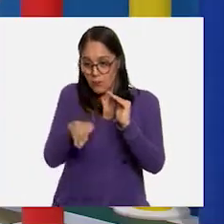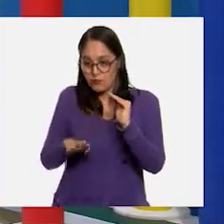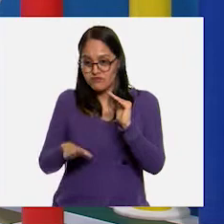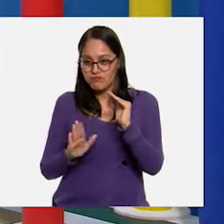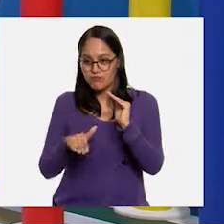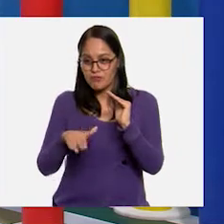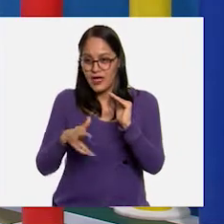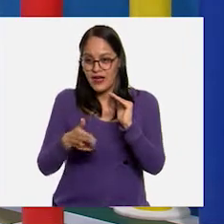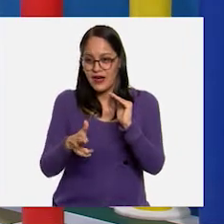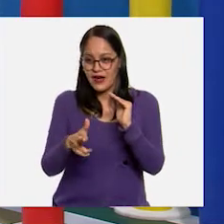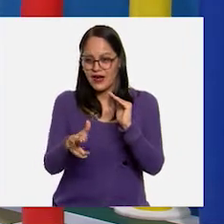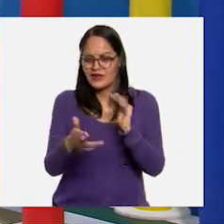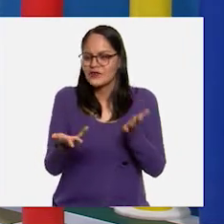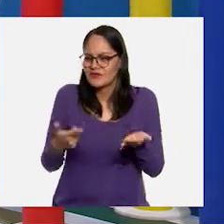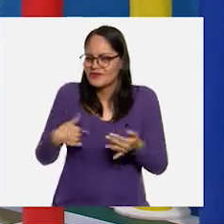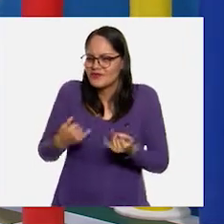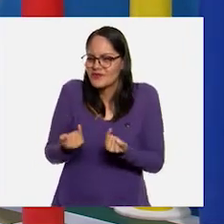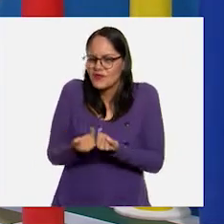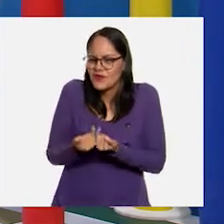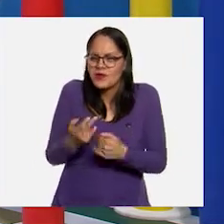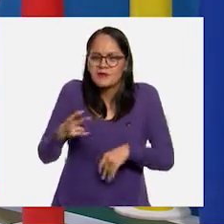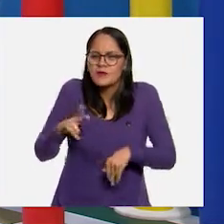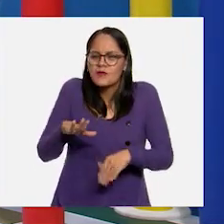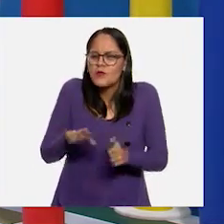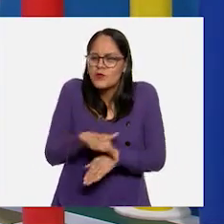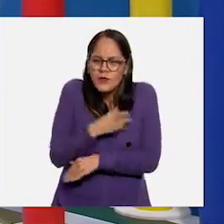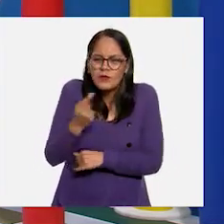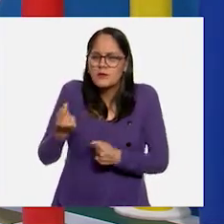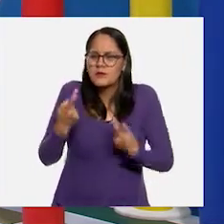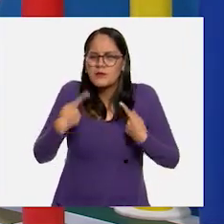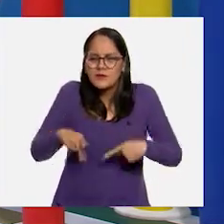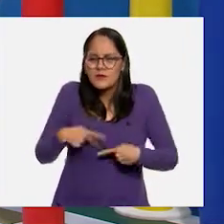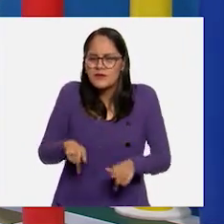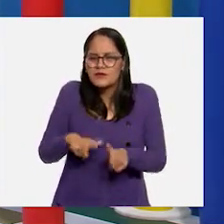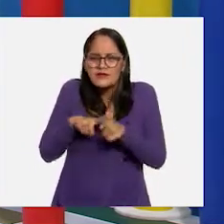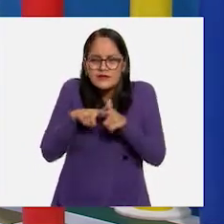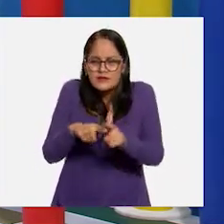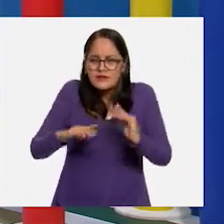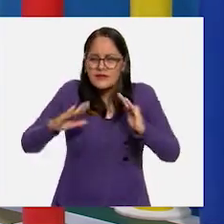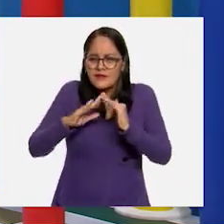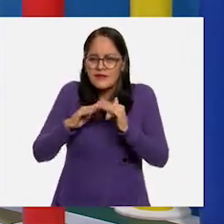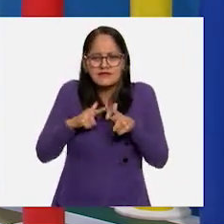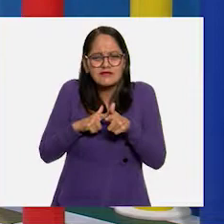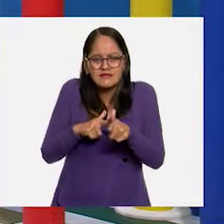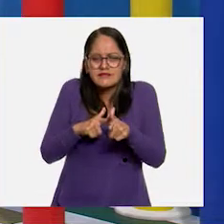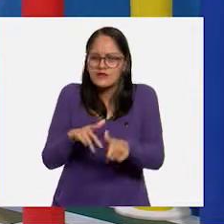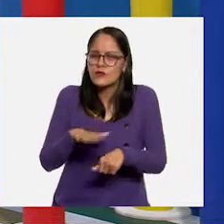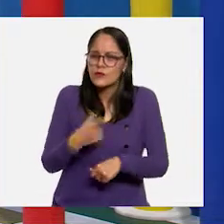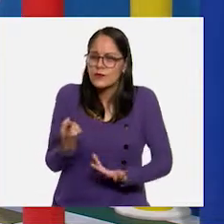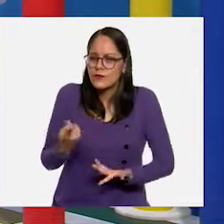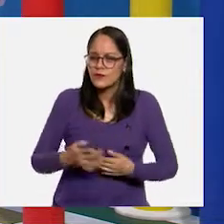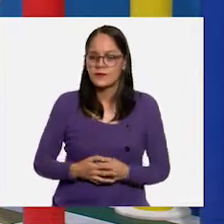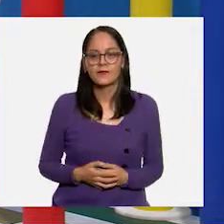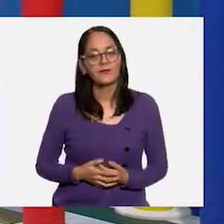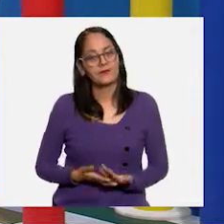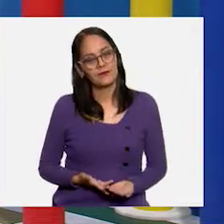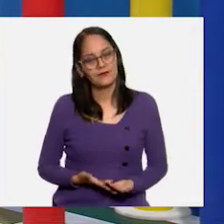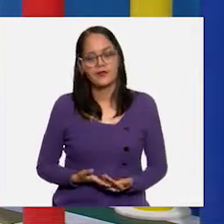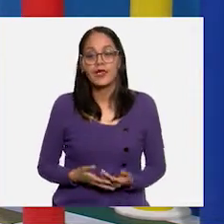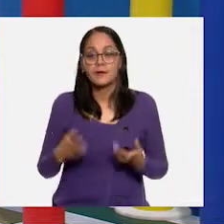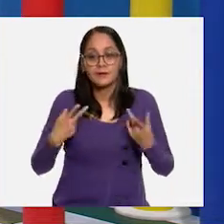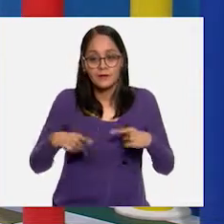la misma duda que Lari. ¿Por qué las personas siguen viviendo ahí? Bueno, las razones son